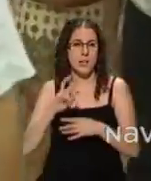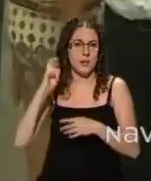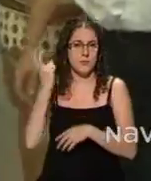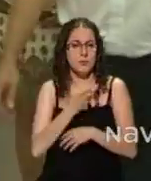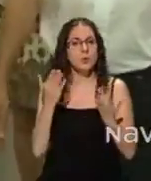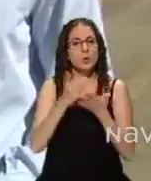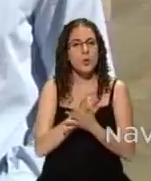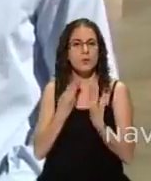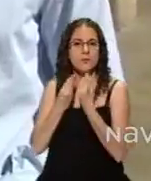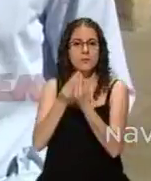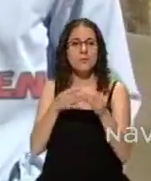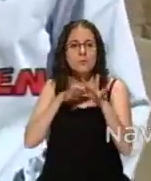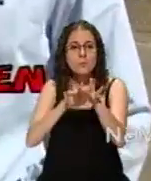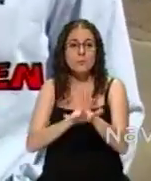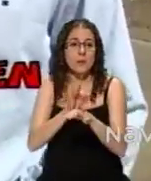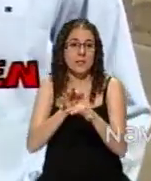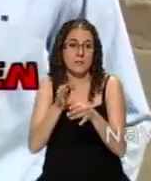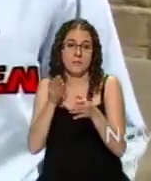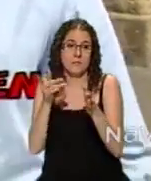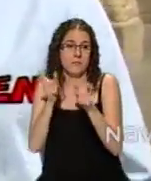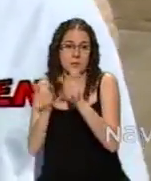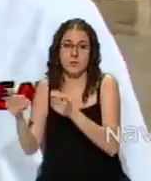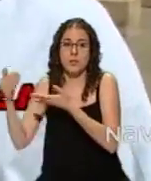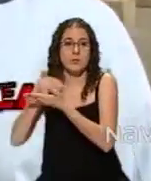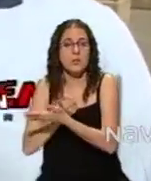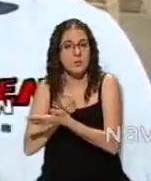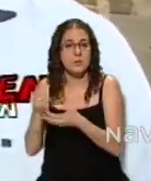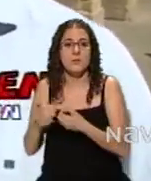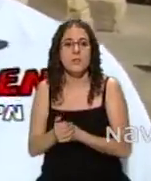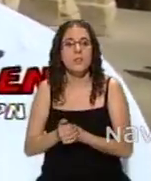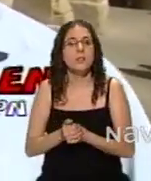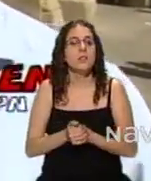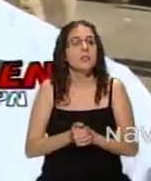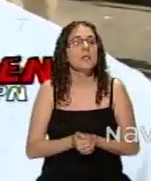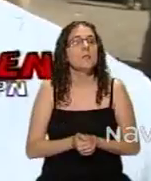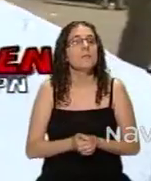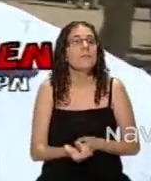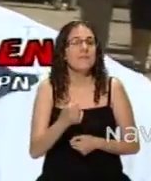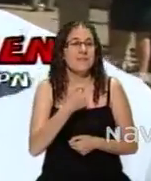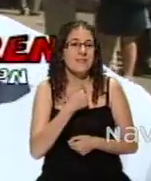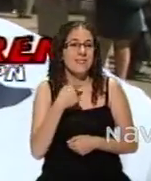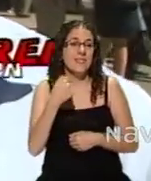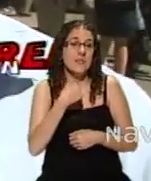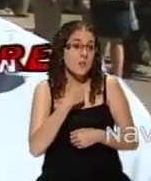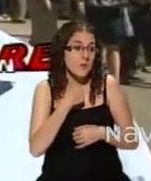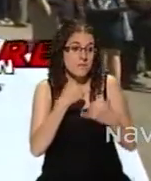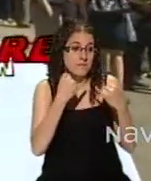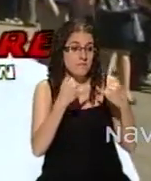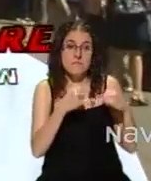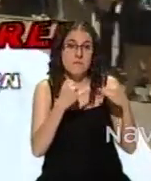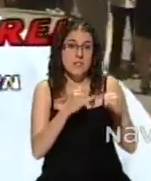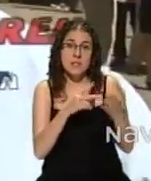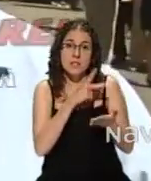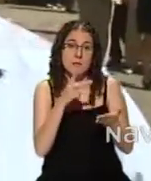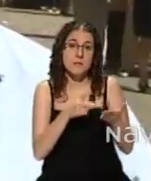localidad para disfrutar también de las fiestas. Bueno, para mí es la primera vez que vengo a fiestas de Viana y creo que es un día importante, el día grande de las fiestas de